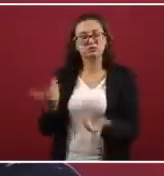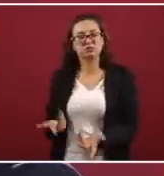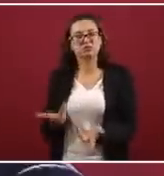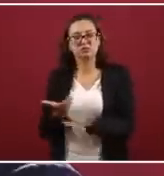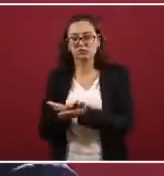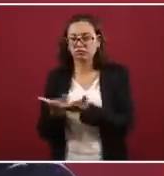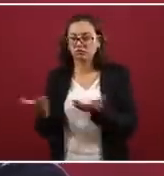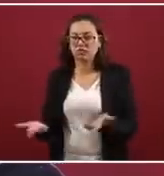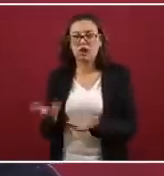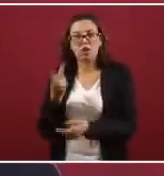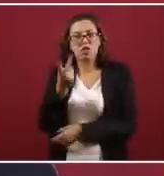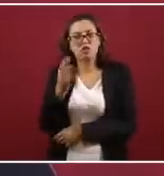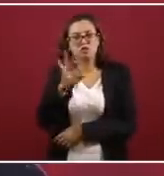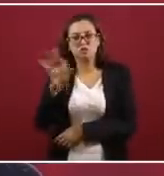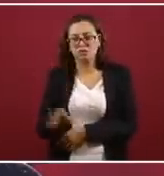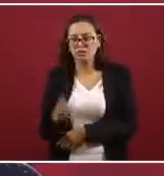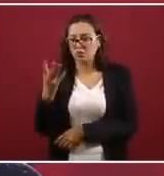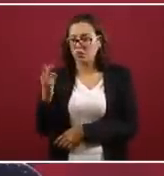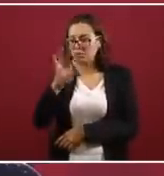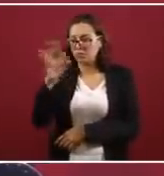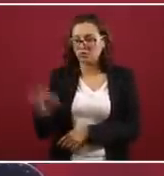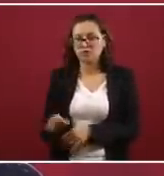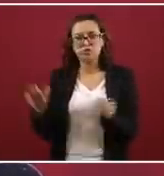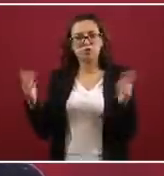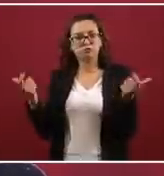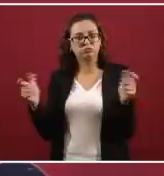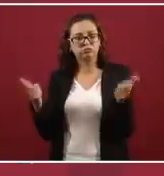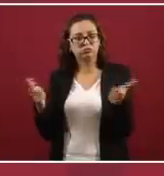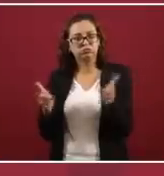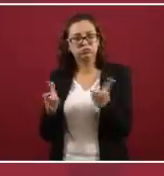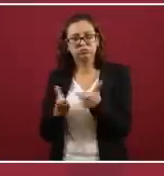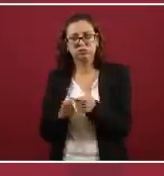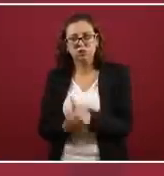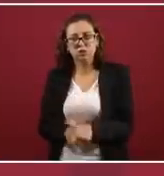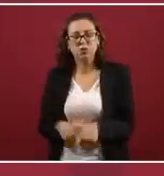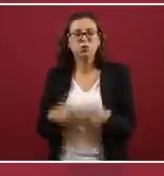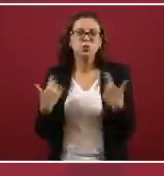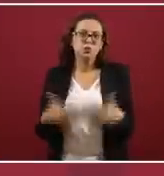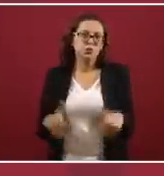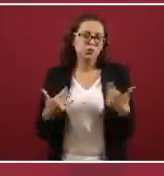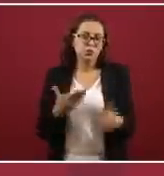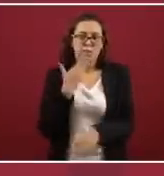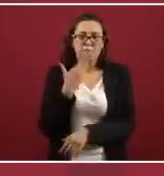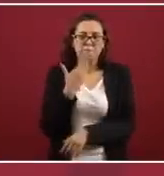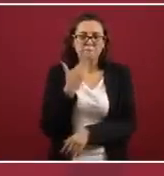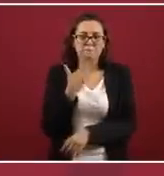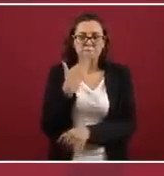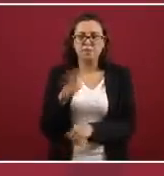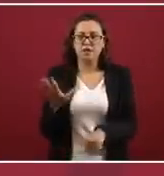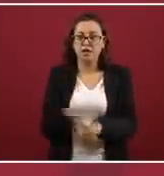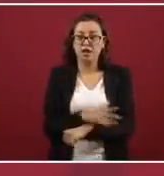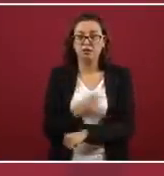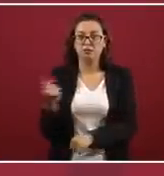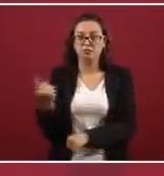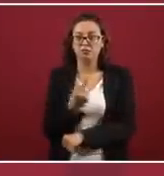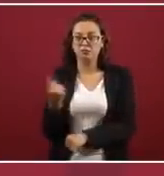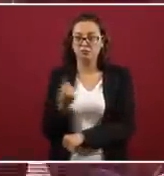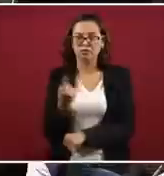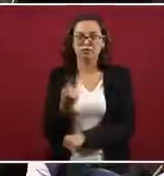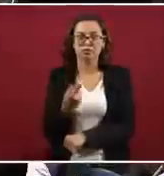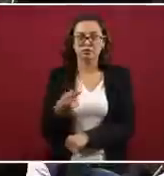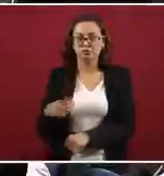el 2%, 4%, que es lo que vemos cada semana. ¿Por qué? Porque sacaron mucho cilindro